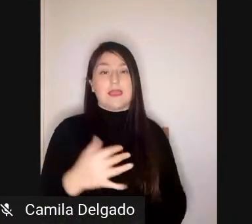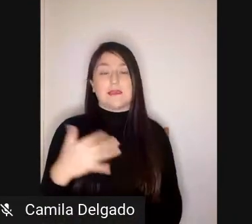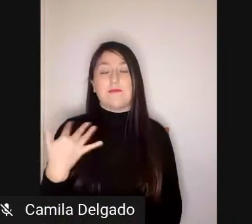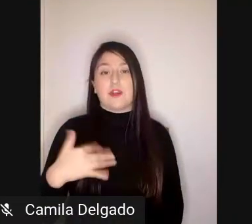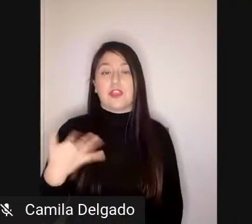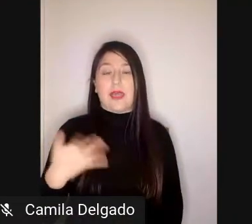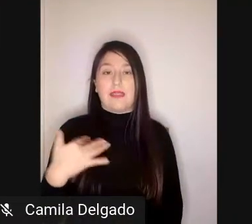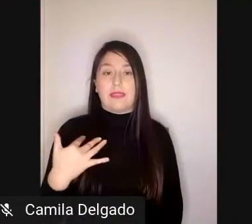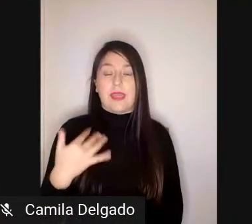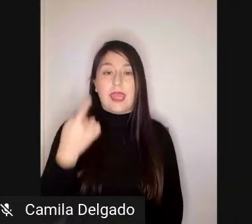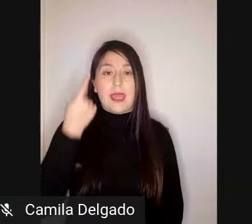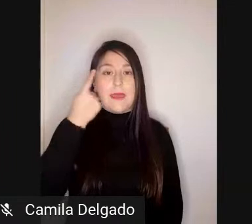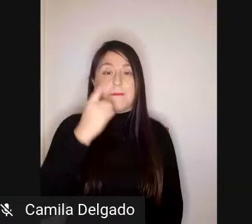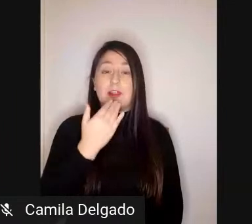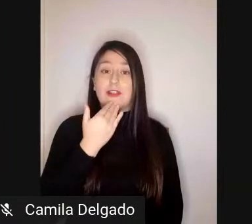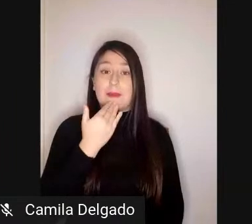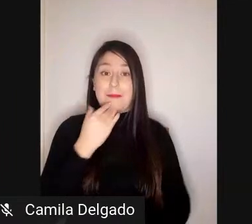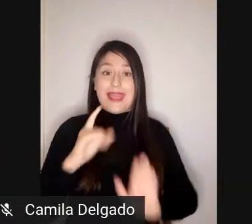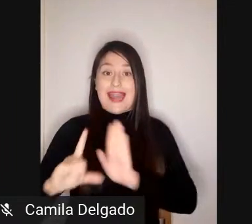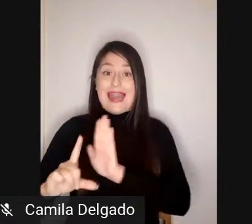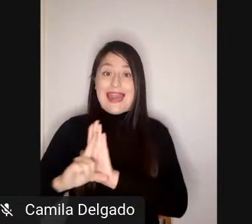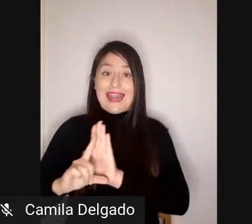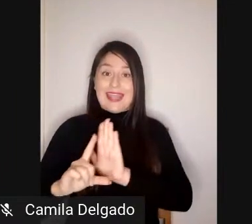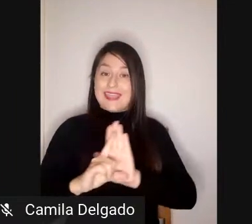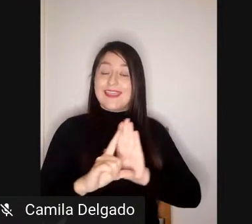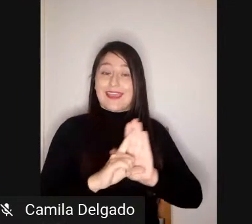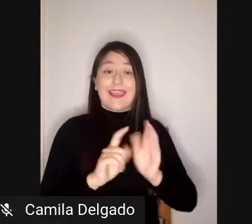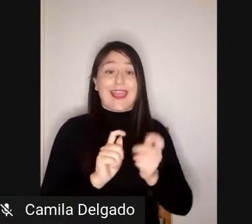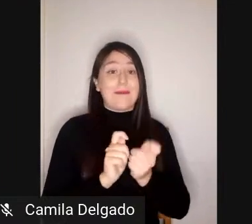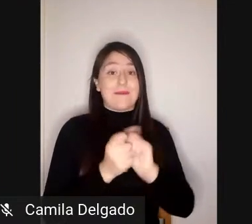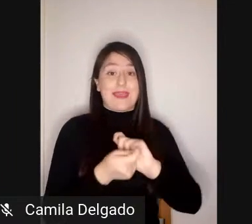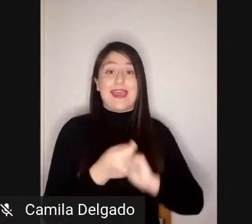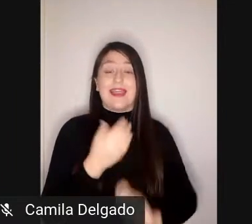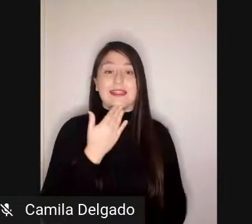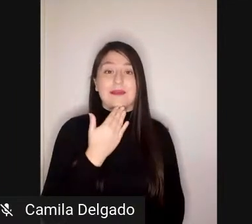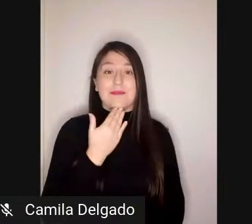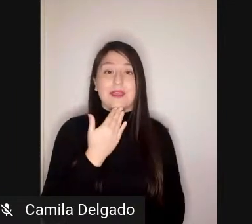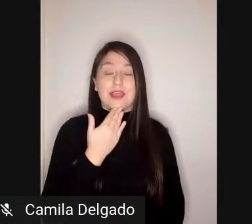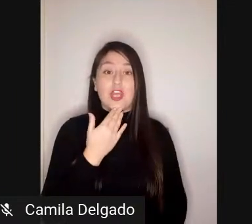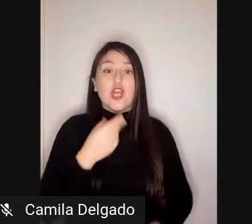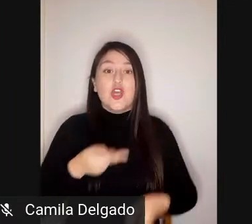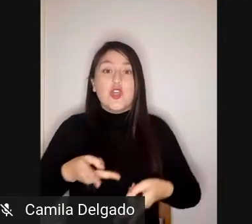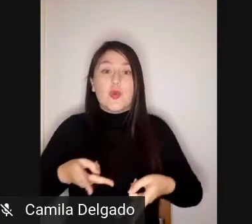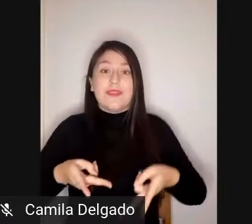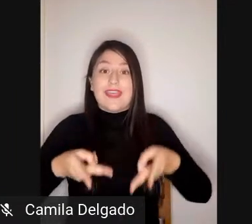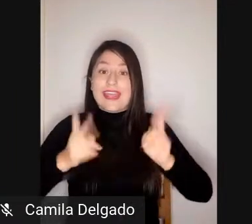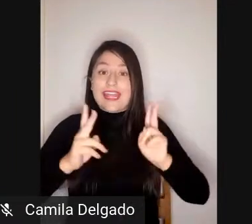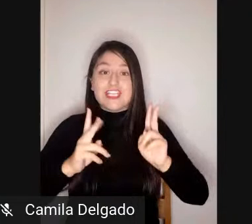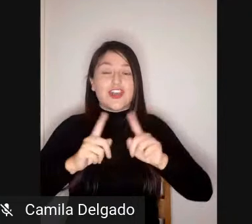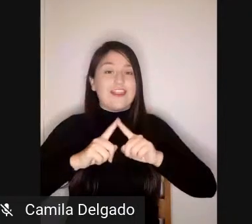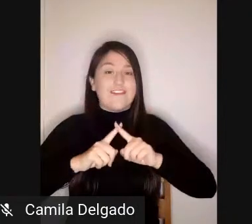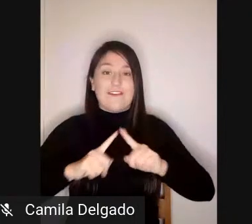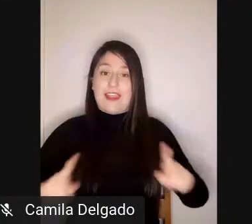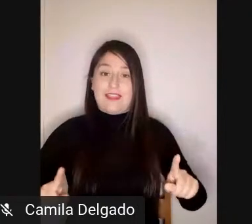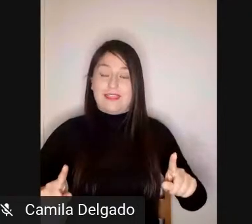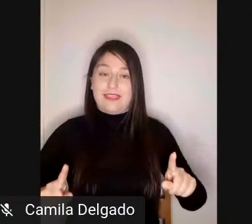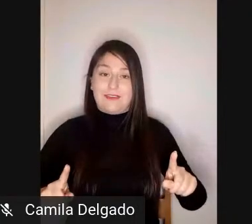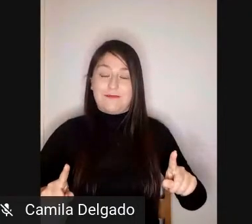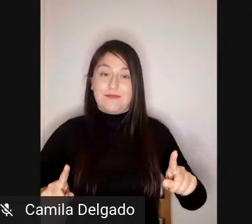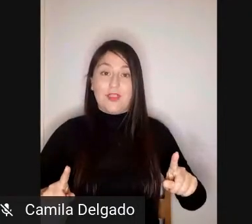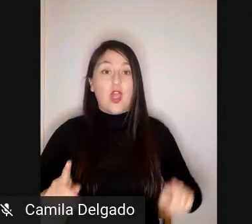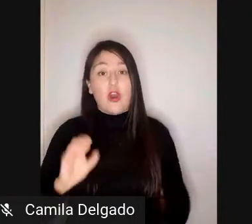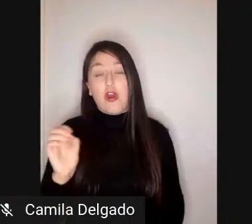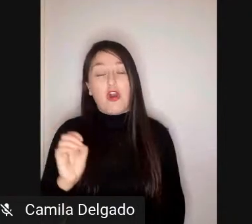también hay que cambiar muchas leyes y hay que establecer un derecho distinto. Si no, vamos a seguir igual. Esa es una primera cosa, pero